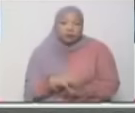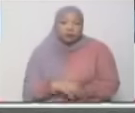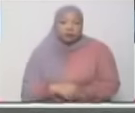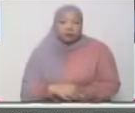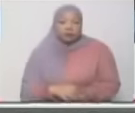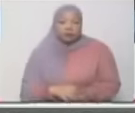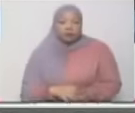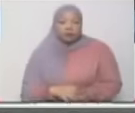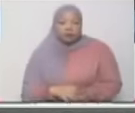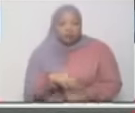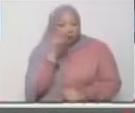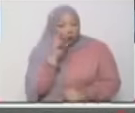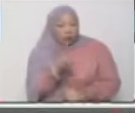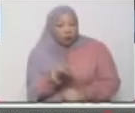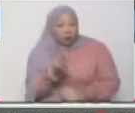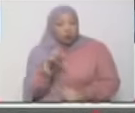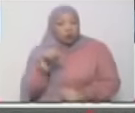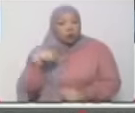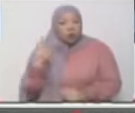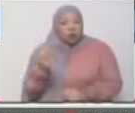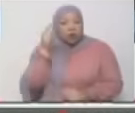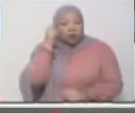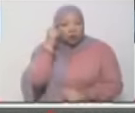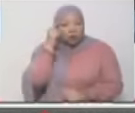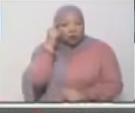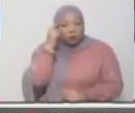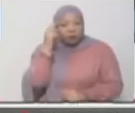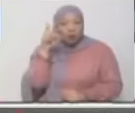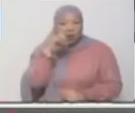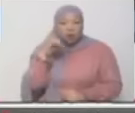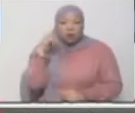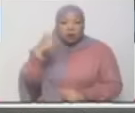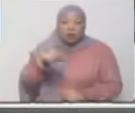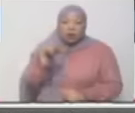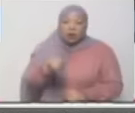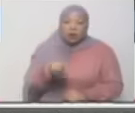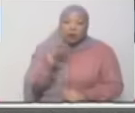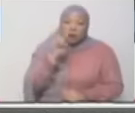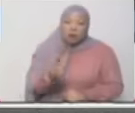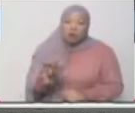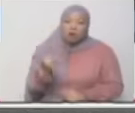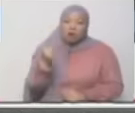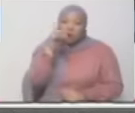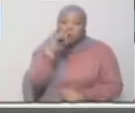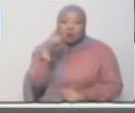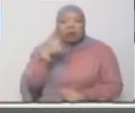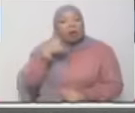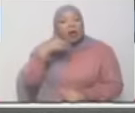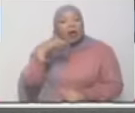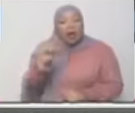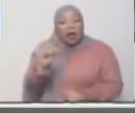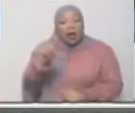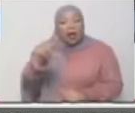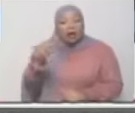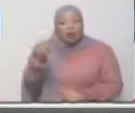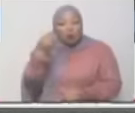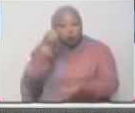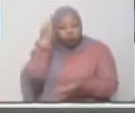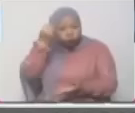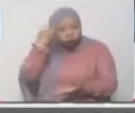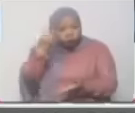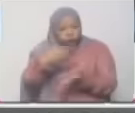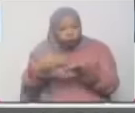Uno lo ve al pasar de los días y del tiempo, y ayer también vi el primer aló presidente teórico,